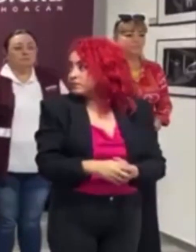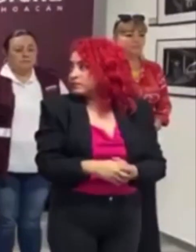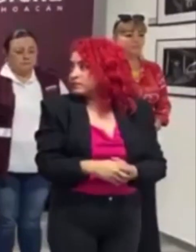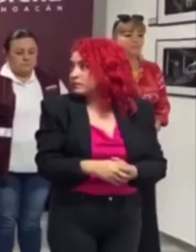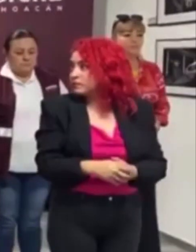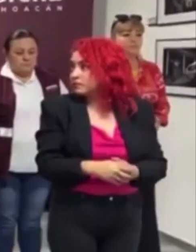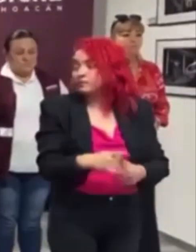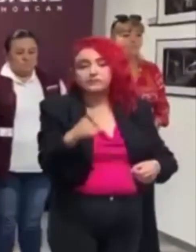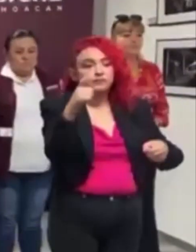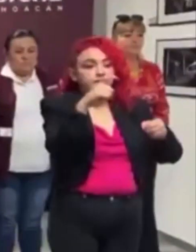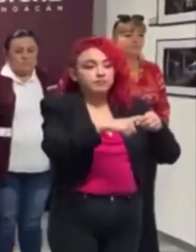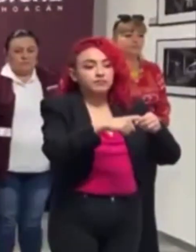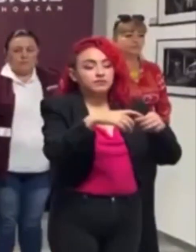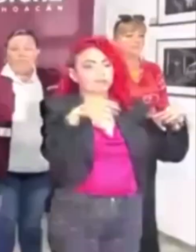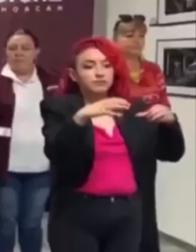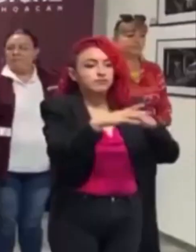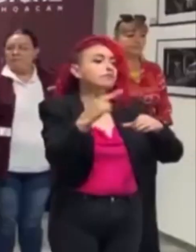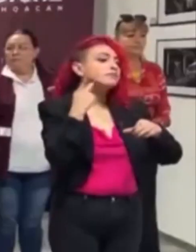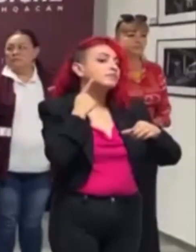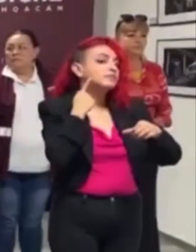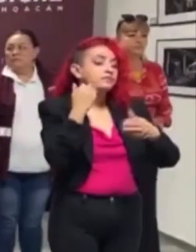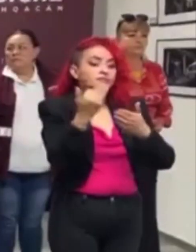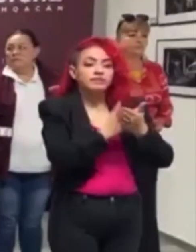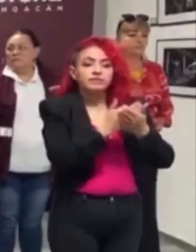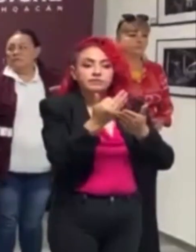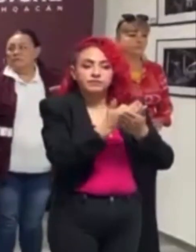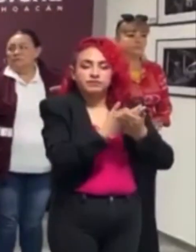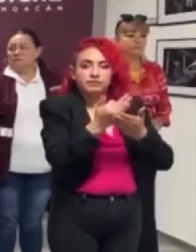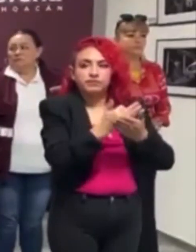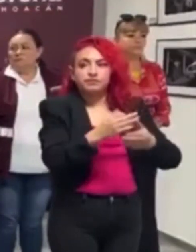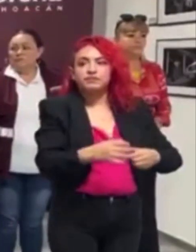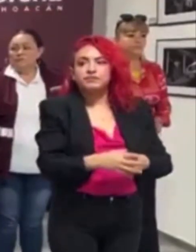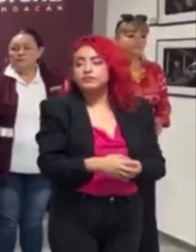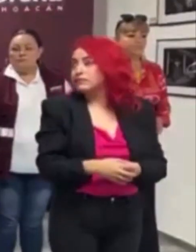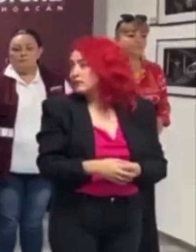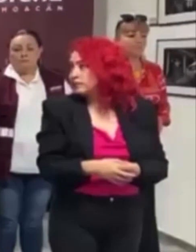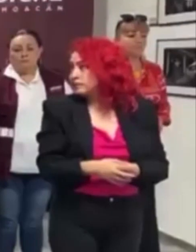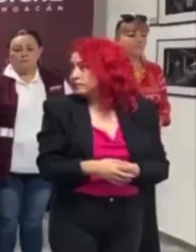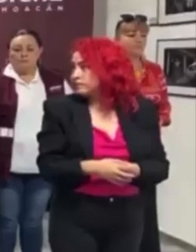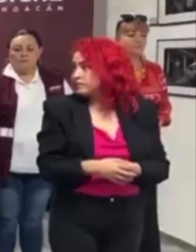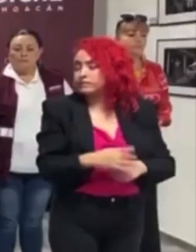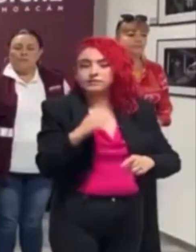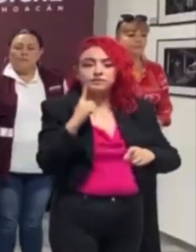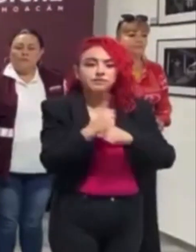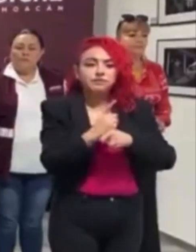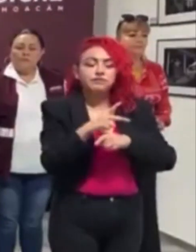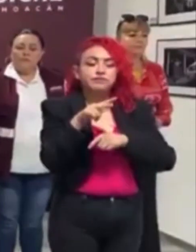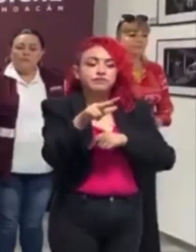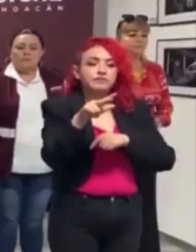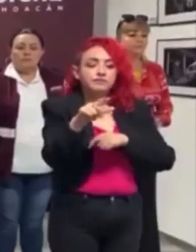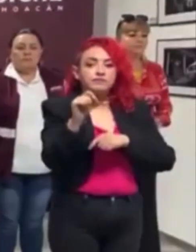de simpatías tiene nuestro partido Movimiento frente al